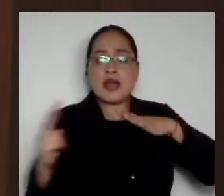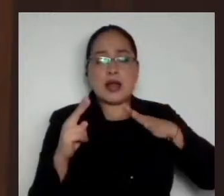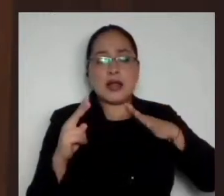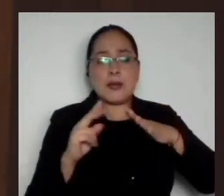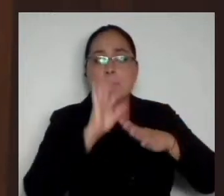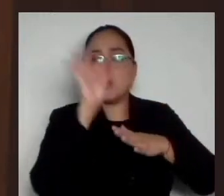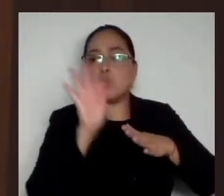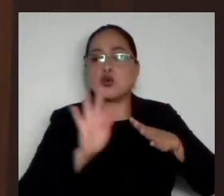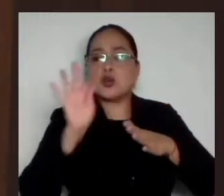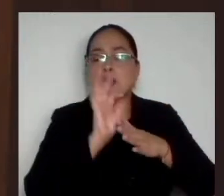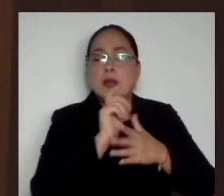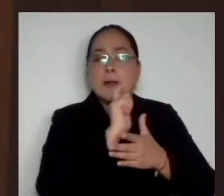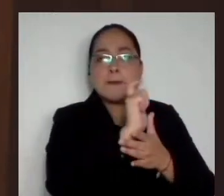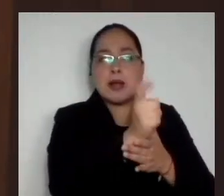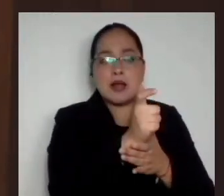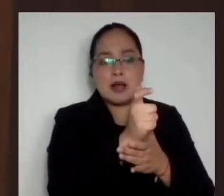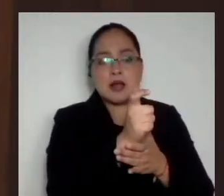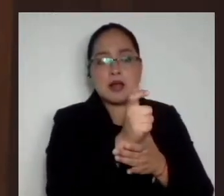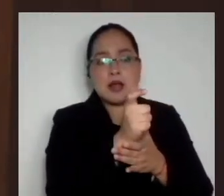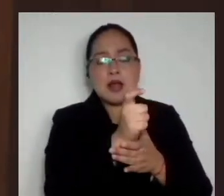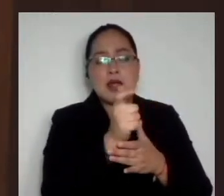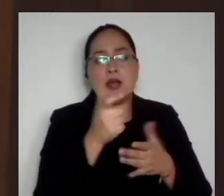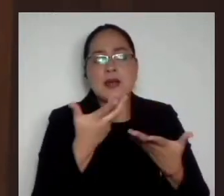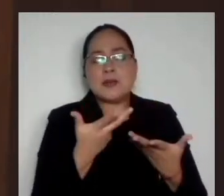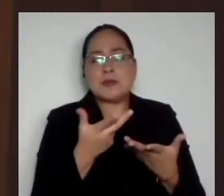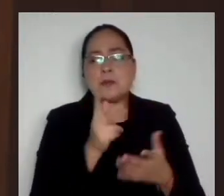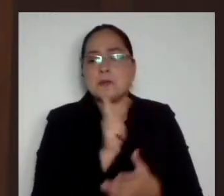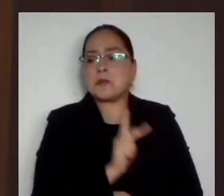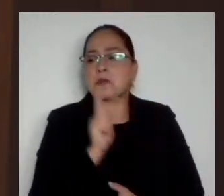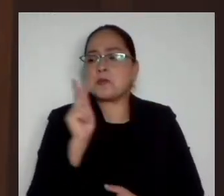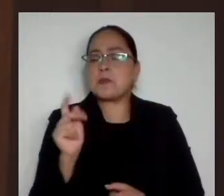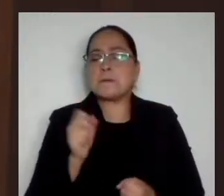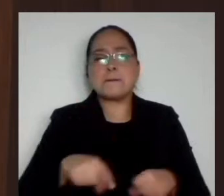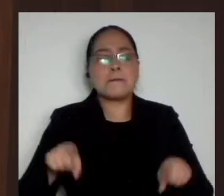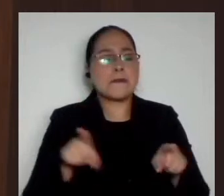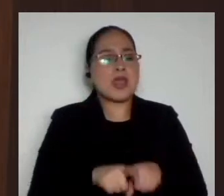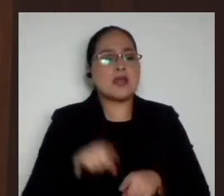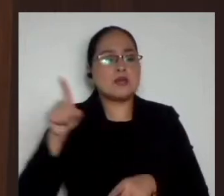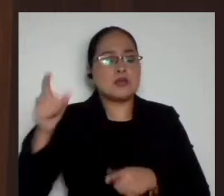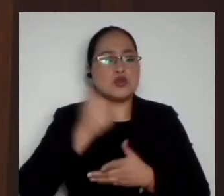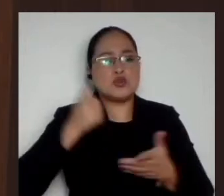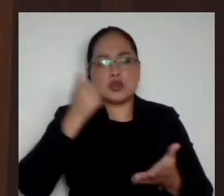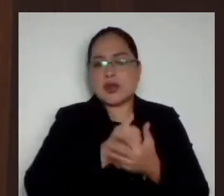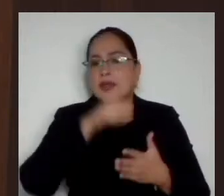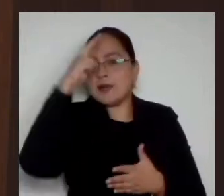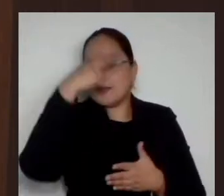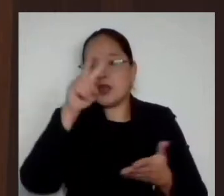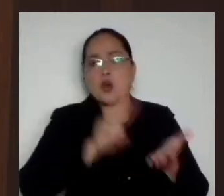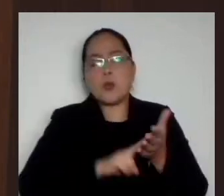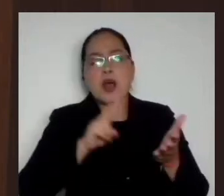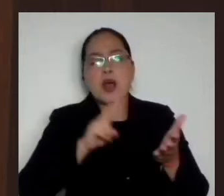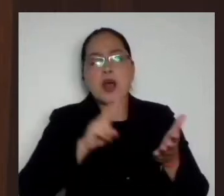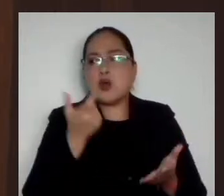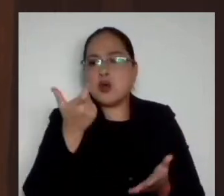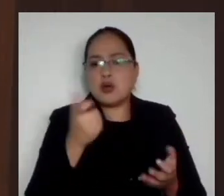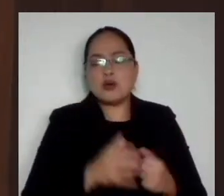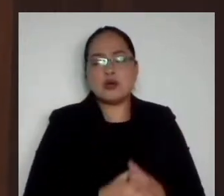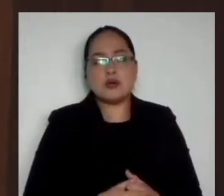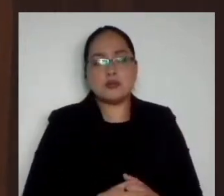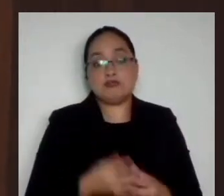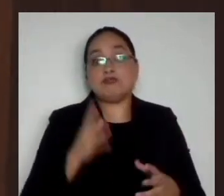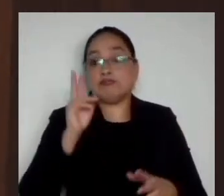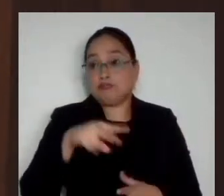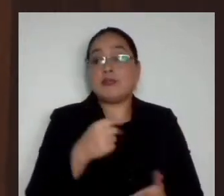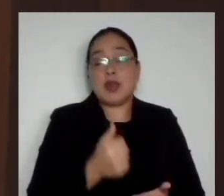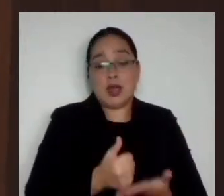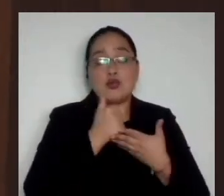de ese trolebús va a ser similar al costo del pasaje en la Ciudad de México. Una gran ayuda para